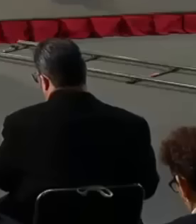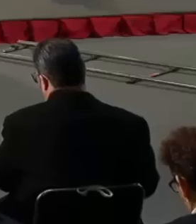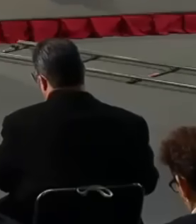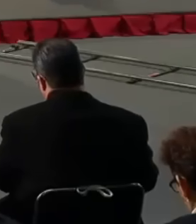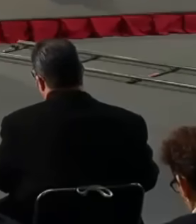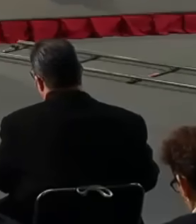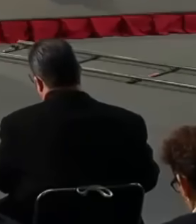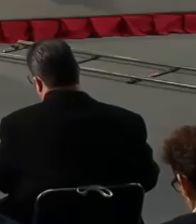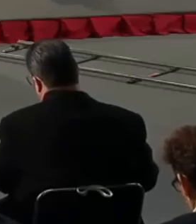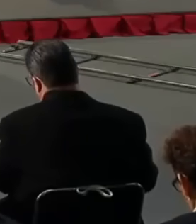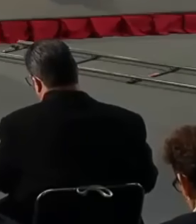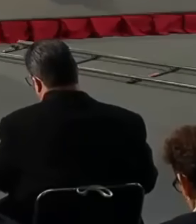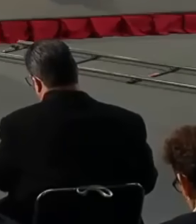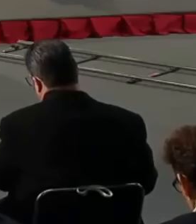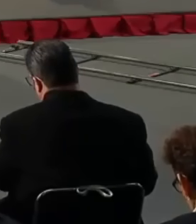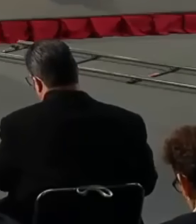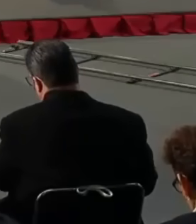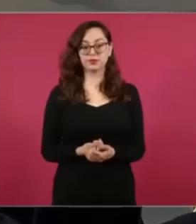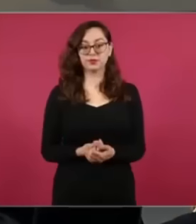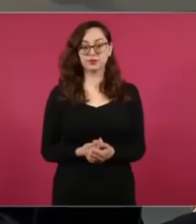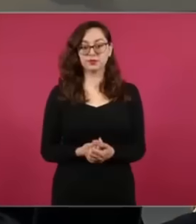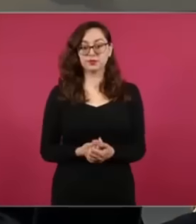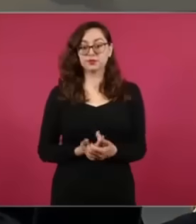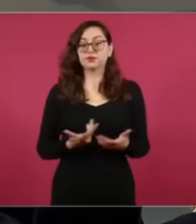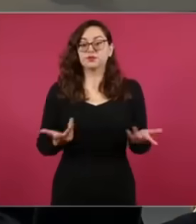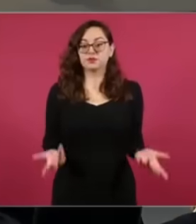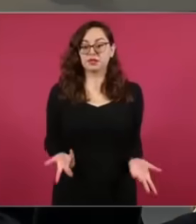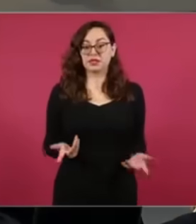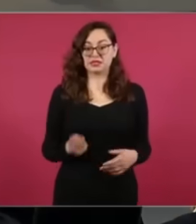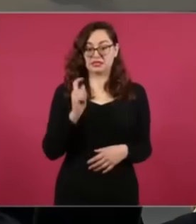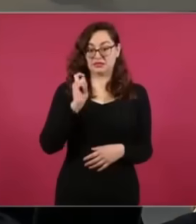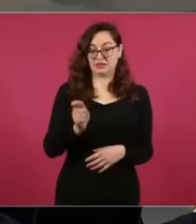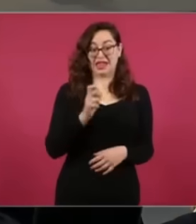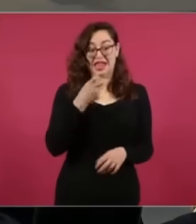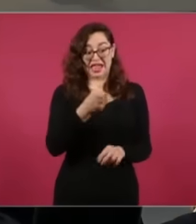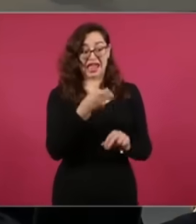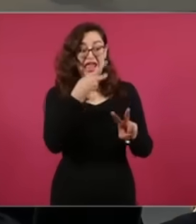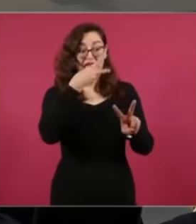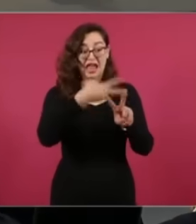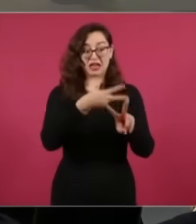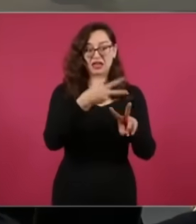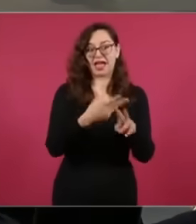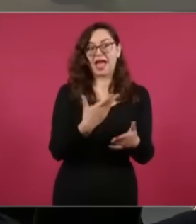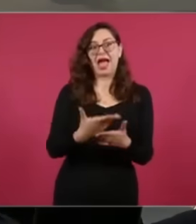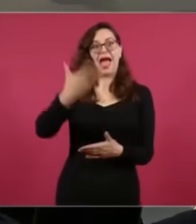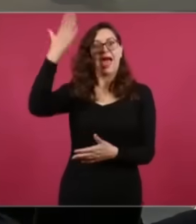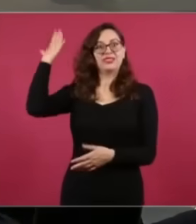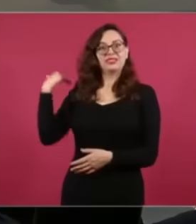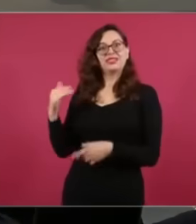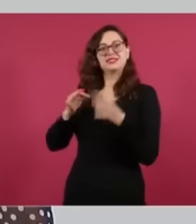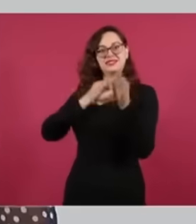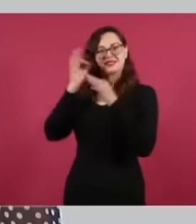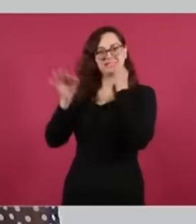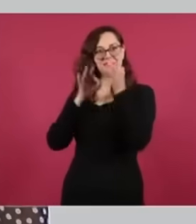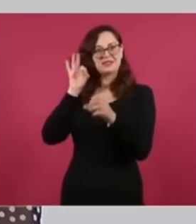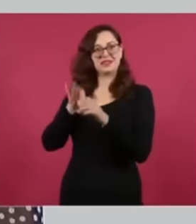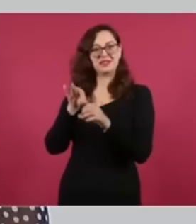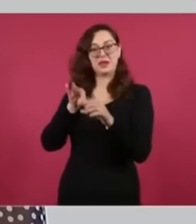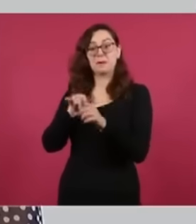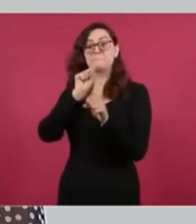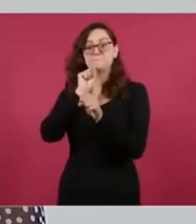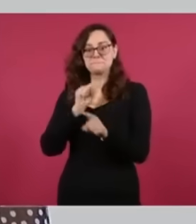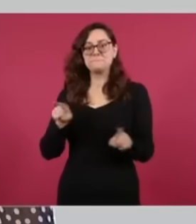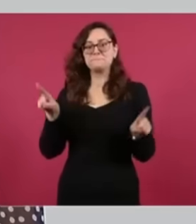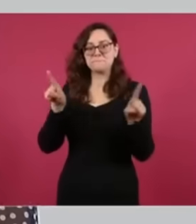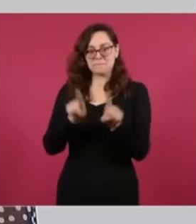del PRIAN. Es decir, usaban por un lado la narcoetiqueta Y, por